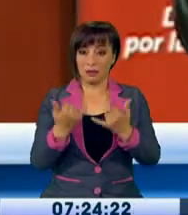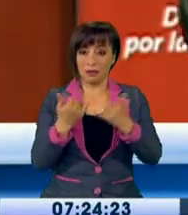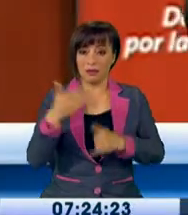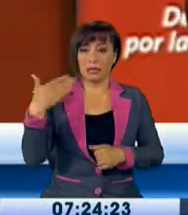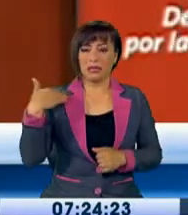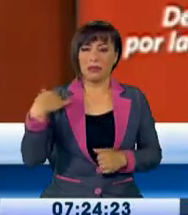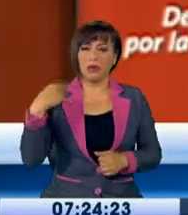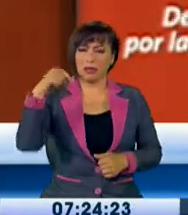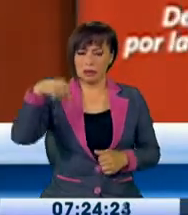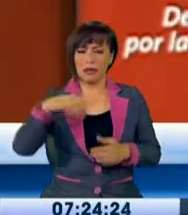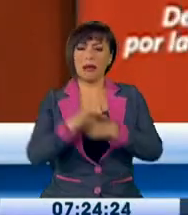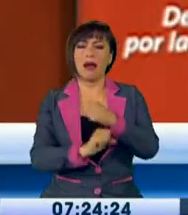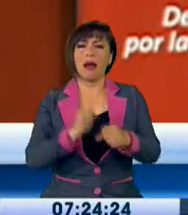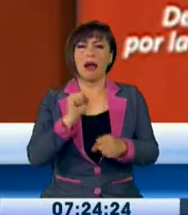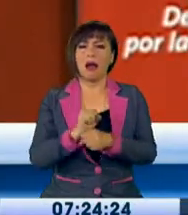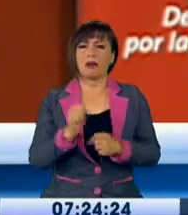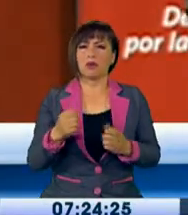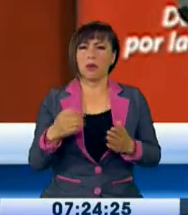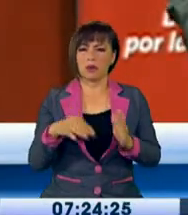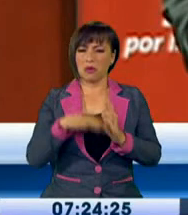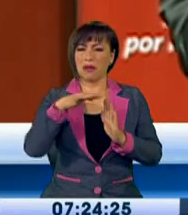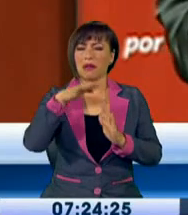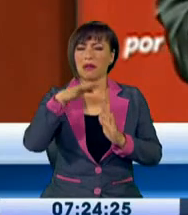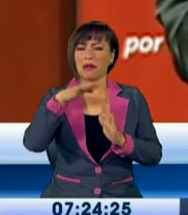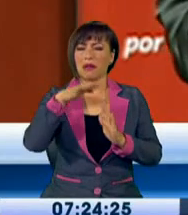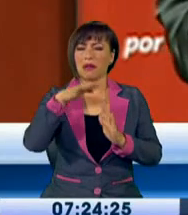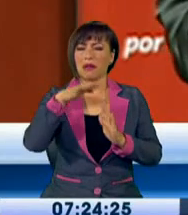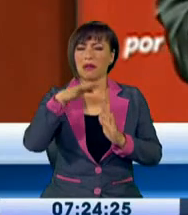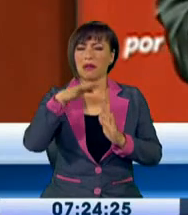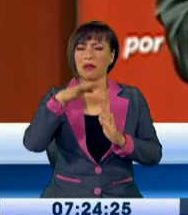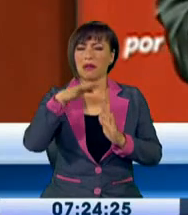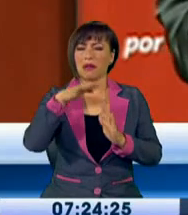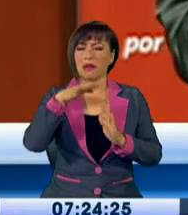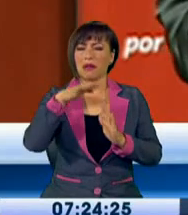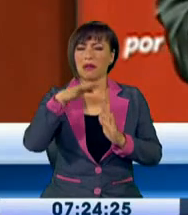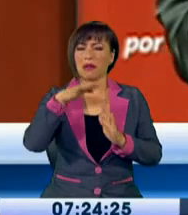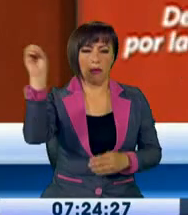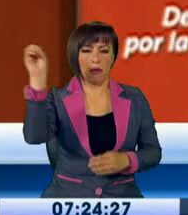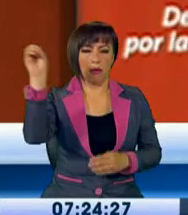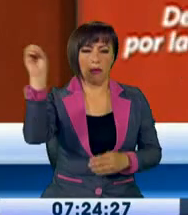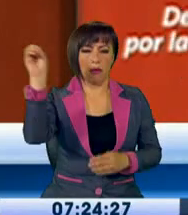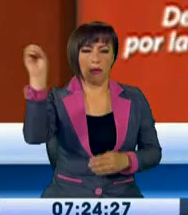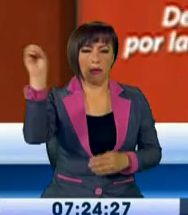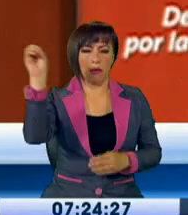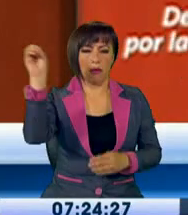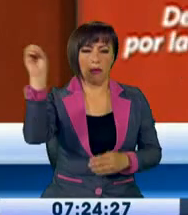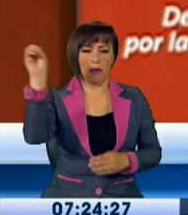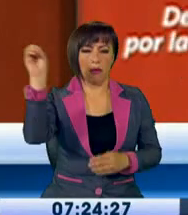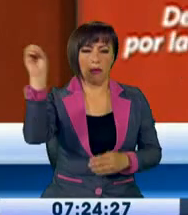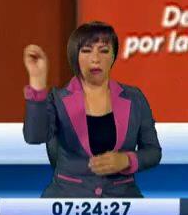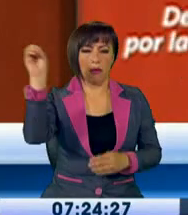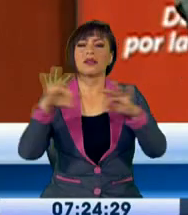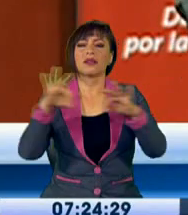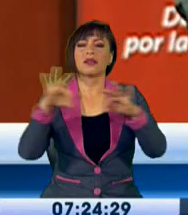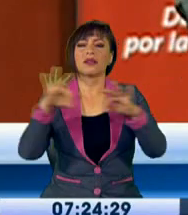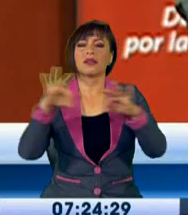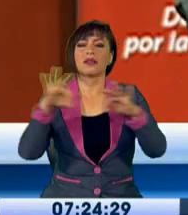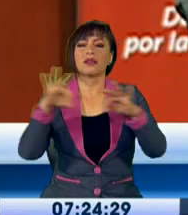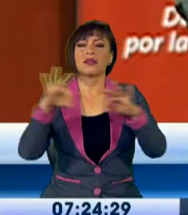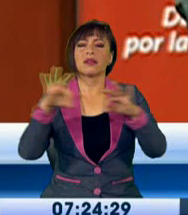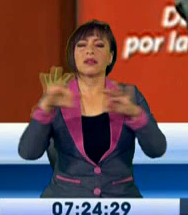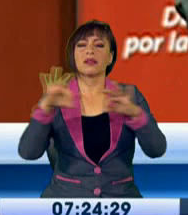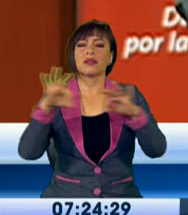este año creceremos 0.4%. Pero pese a ese bajo crecimiento en Ecuador, esto es lo importante, compañeros. En